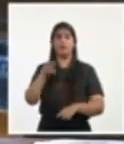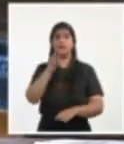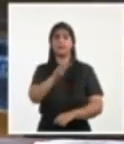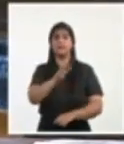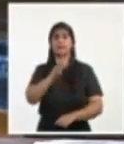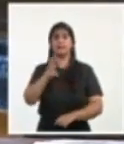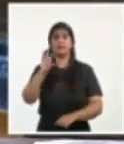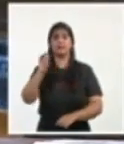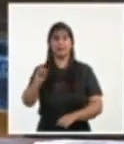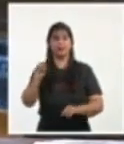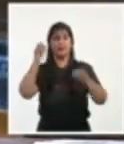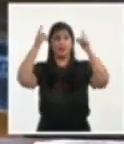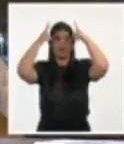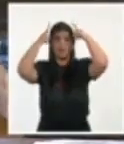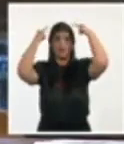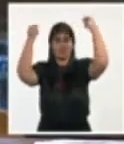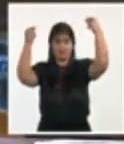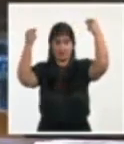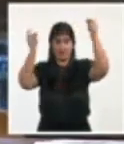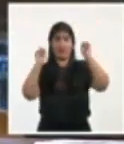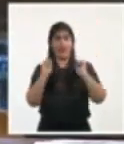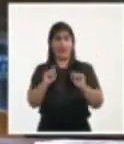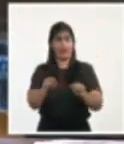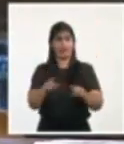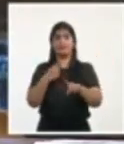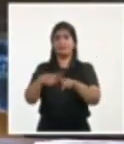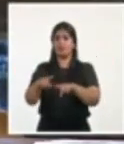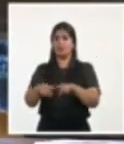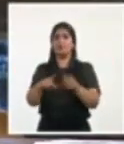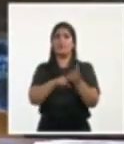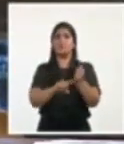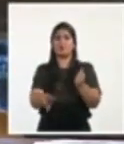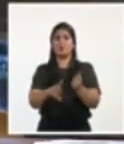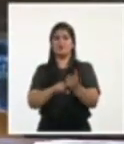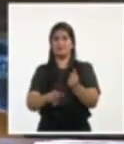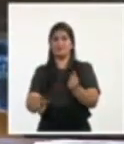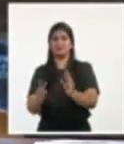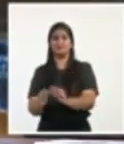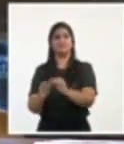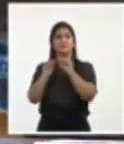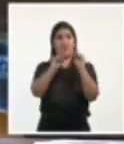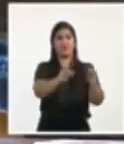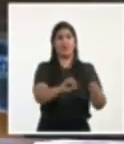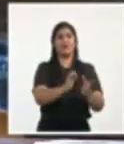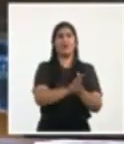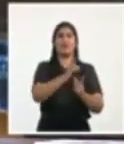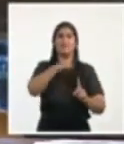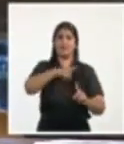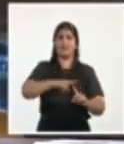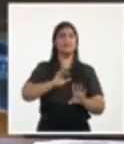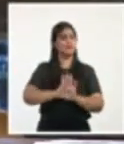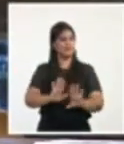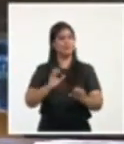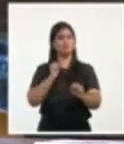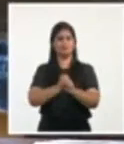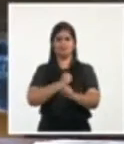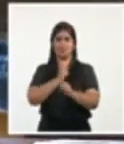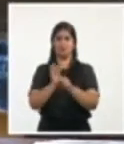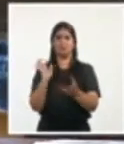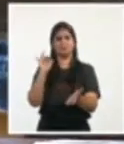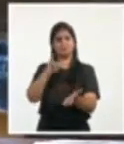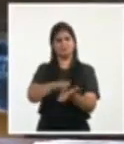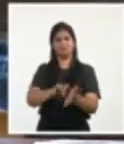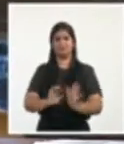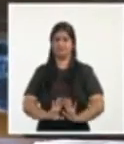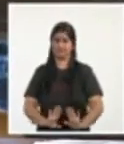de los servicios médicos de las Fuerzas Armadas Revolucionarias a este territorio, los cuales ya se encuentran laborando en hospitales y centros de